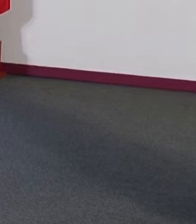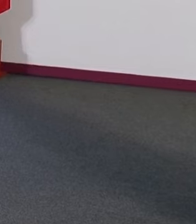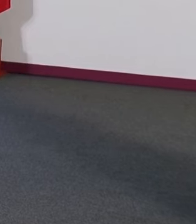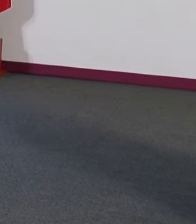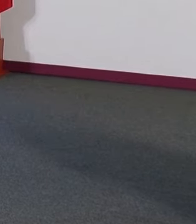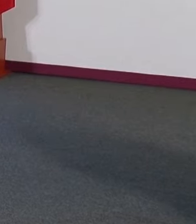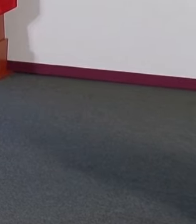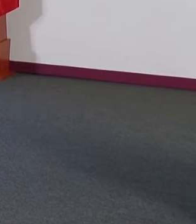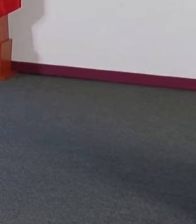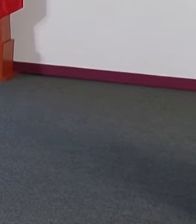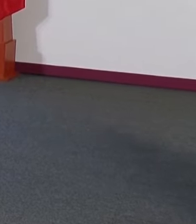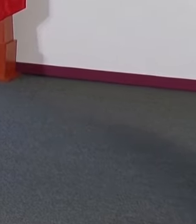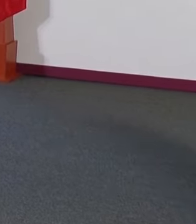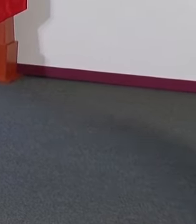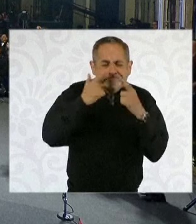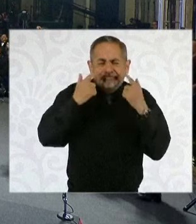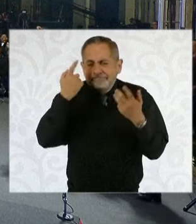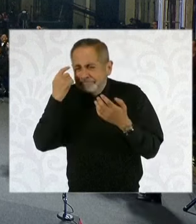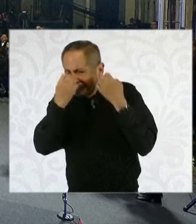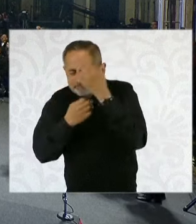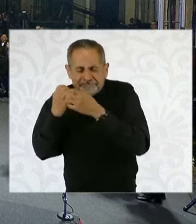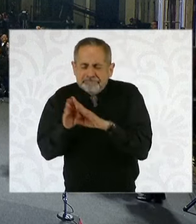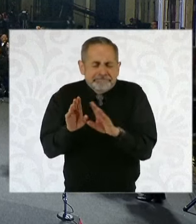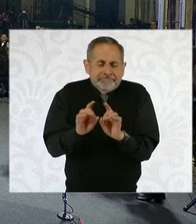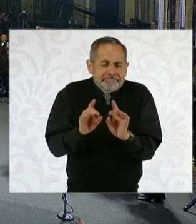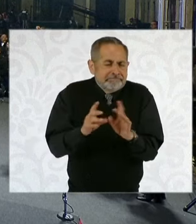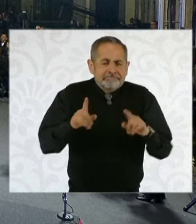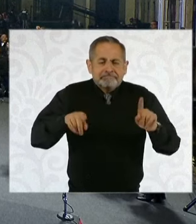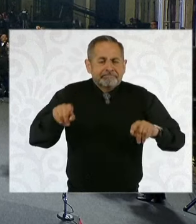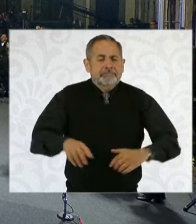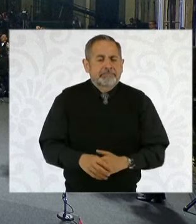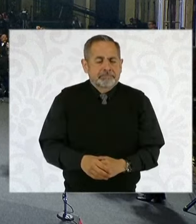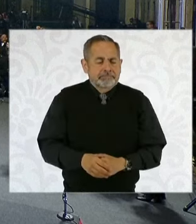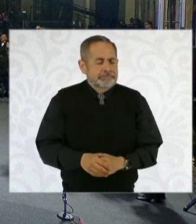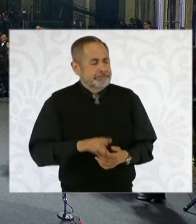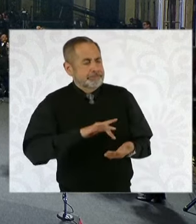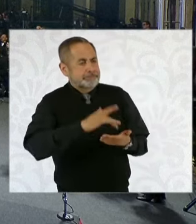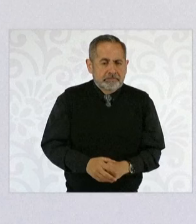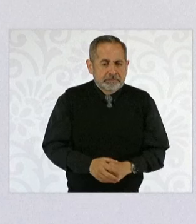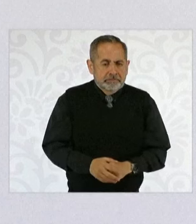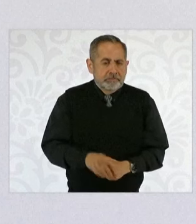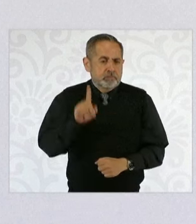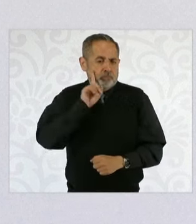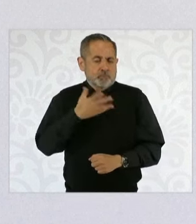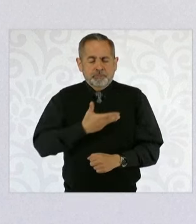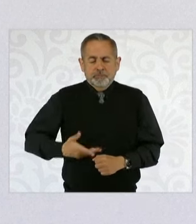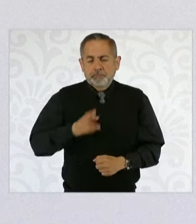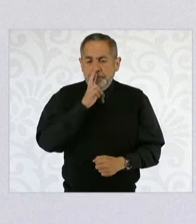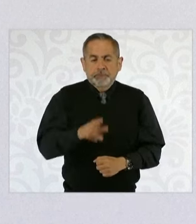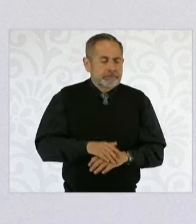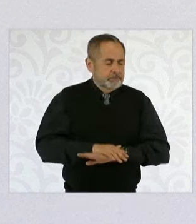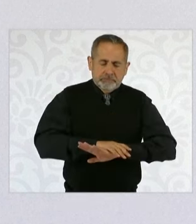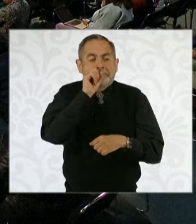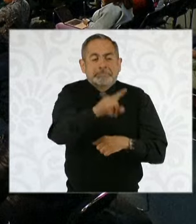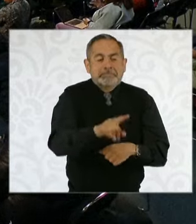jueces la mandataria dijo que las y los ministros de la corte saben que lo que están haciendo es inconstitucional y señaló que los partidos políticos carecen de